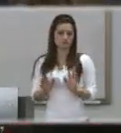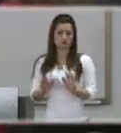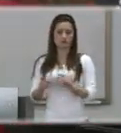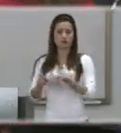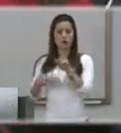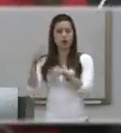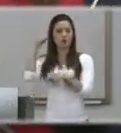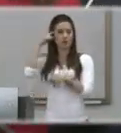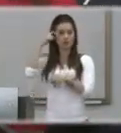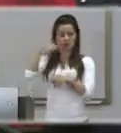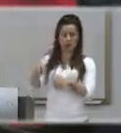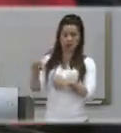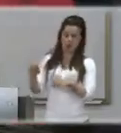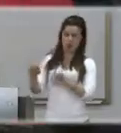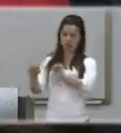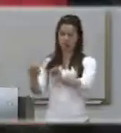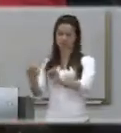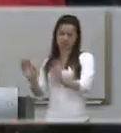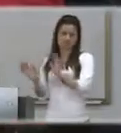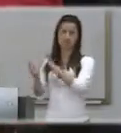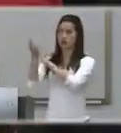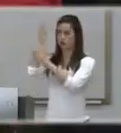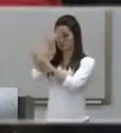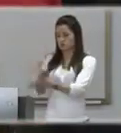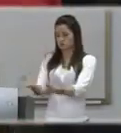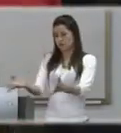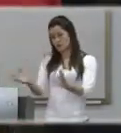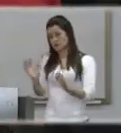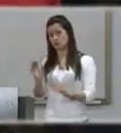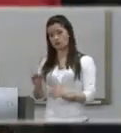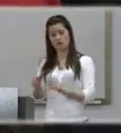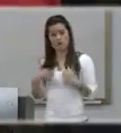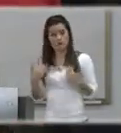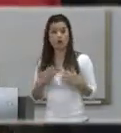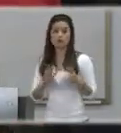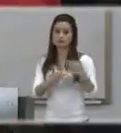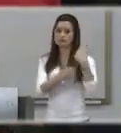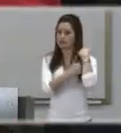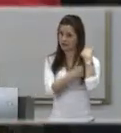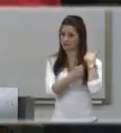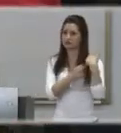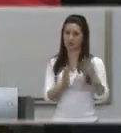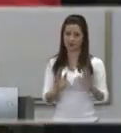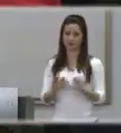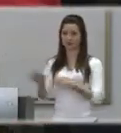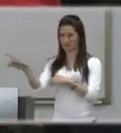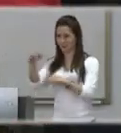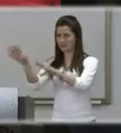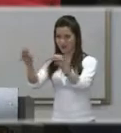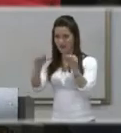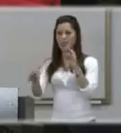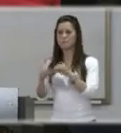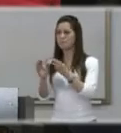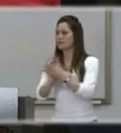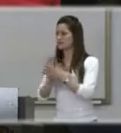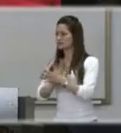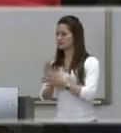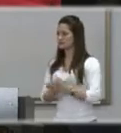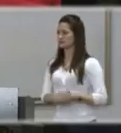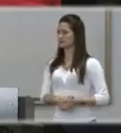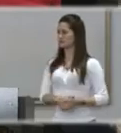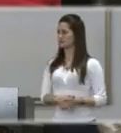en muchos casos que es una gran bendición, que es una maravilla, que también es una responsabilidad muy grande, ¿sí? ¿Qué otras cosas? ¿Alguien más quiere